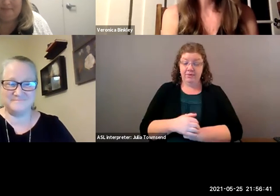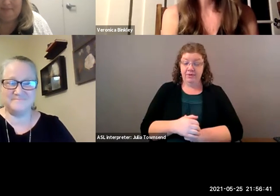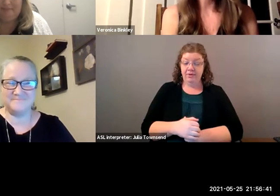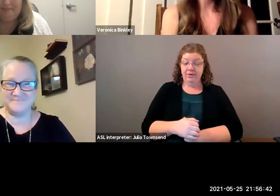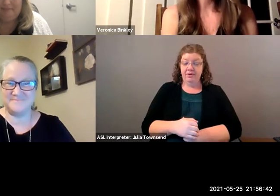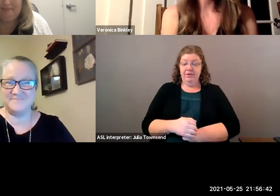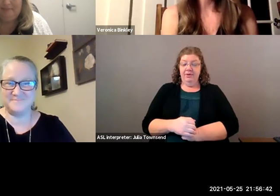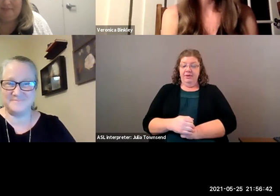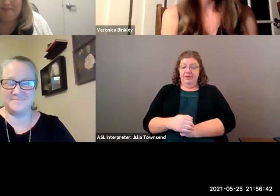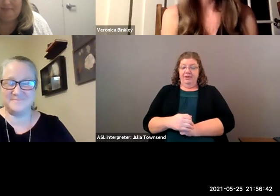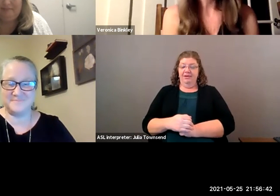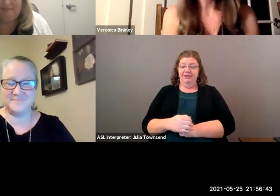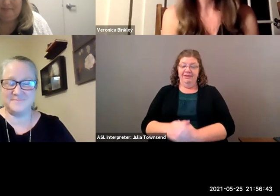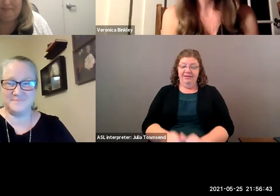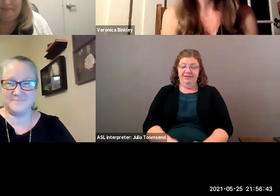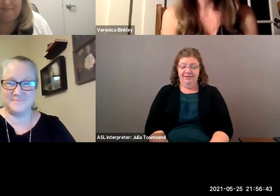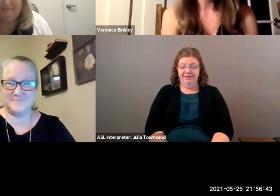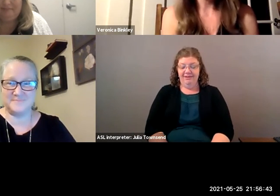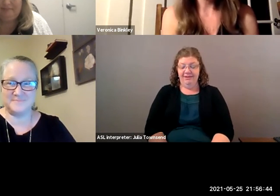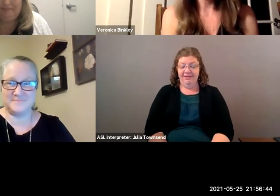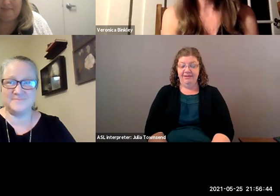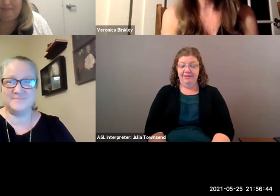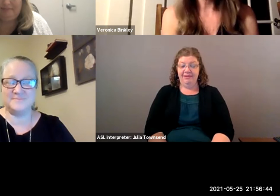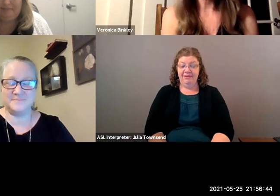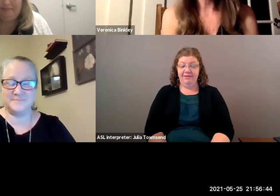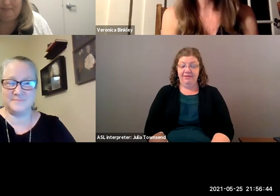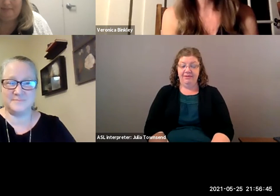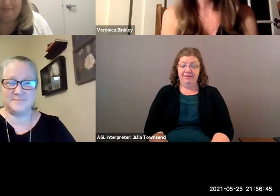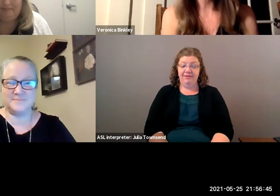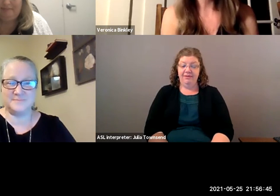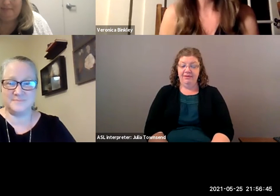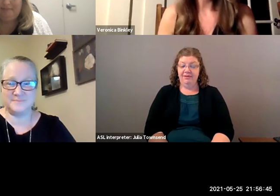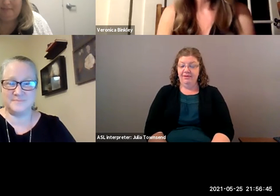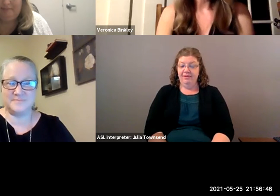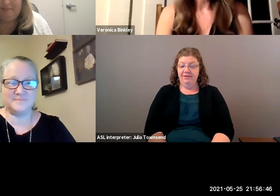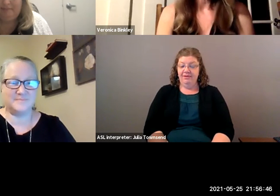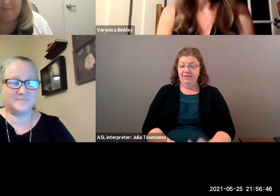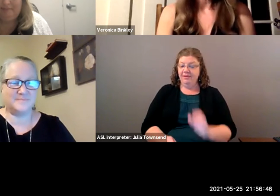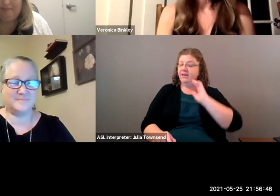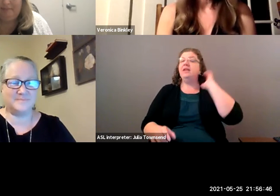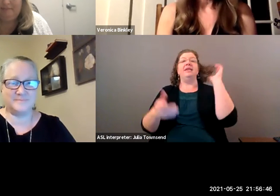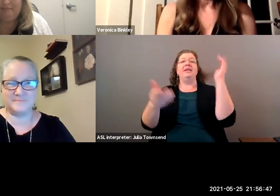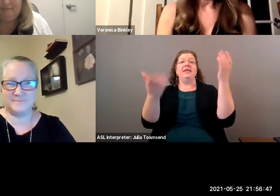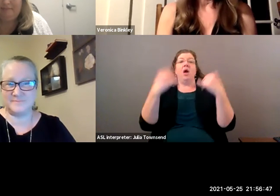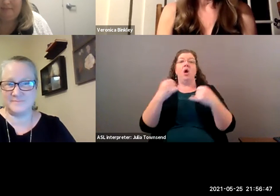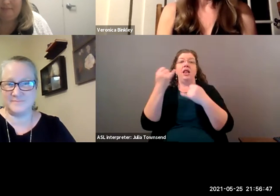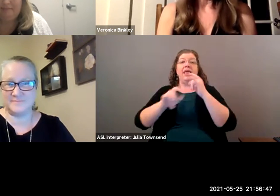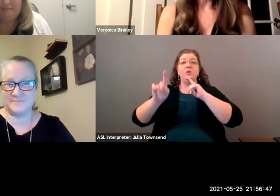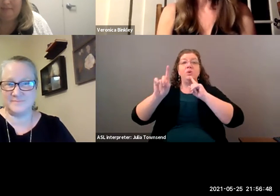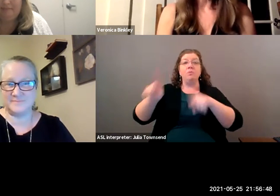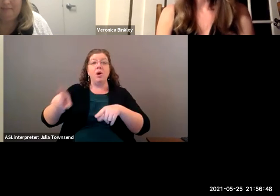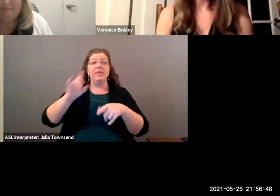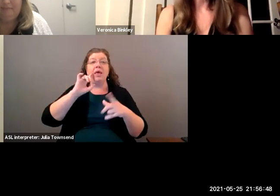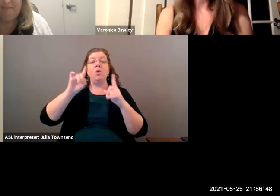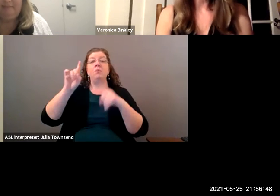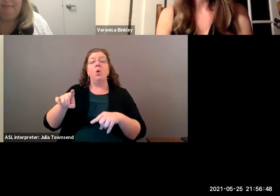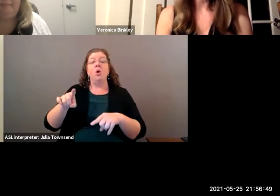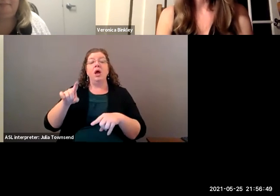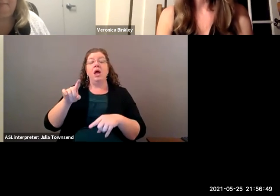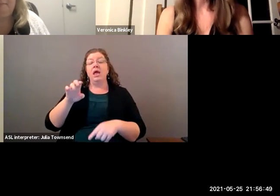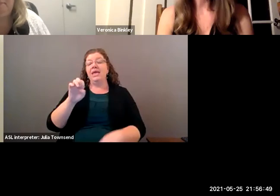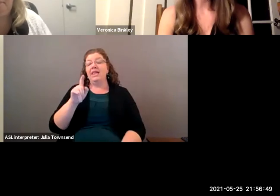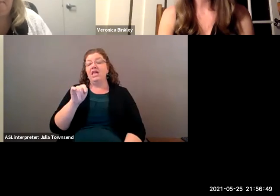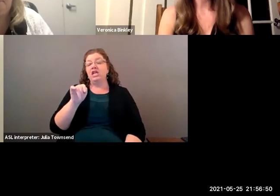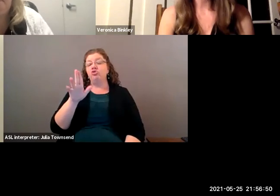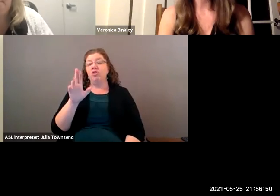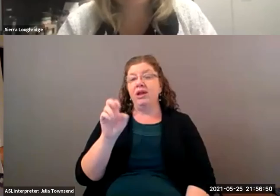Muchas gracias por el informe. Y ahora pasamos al último informe, que es el informe